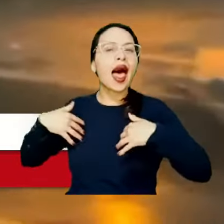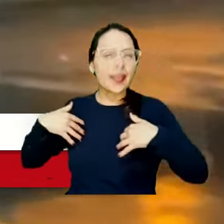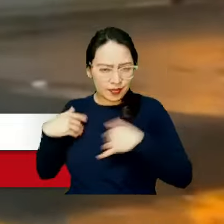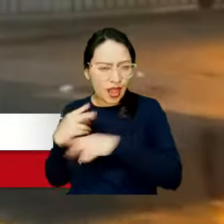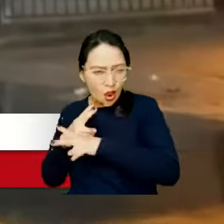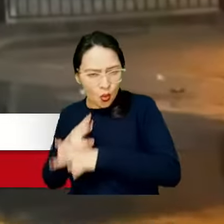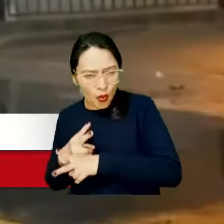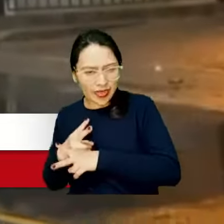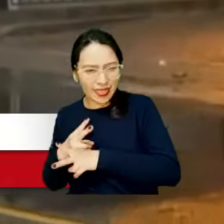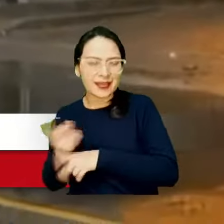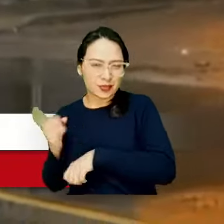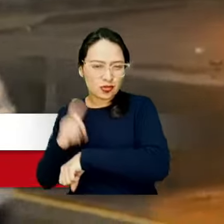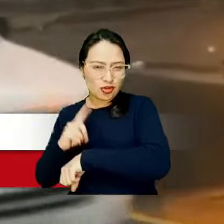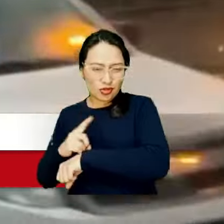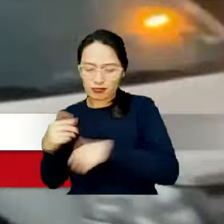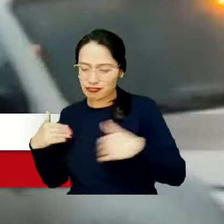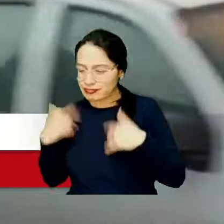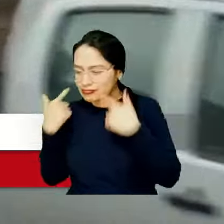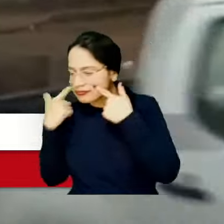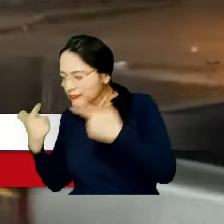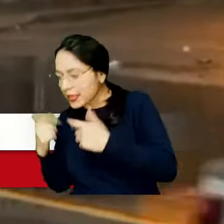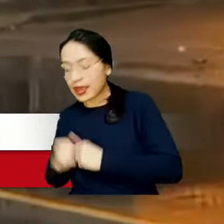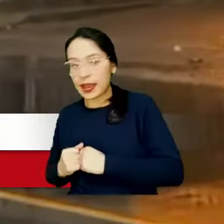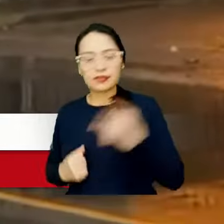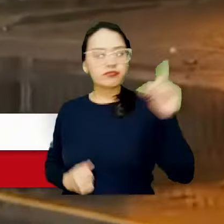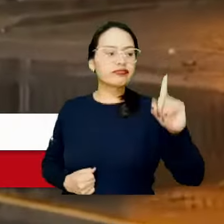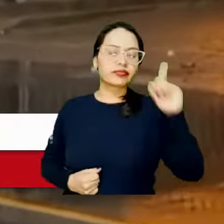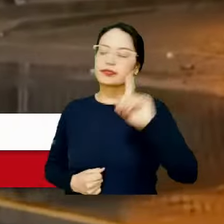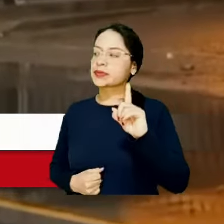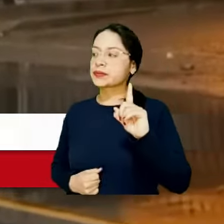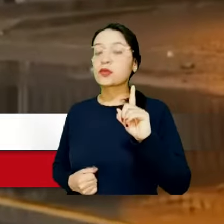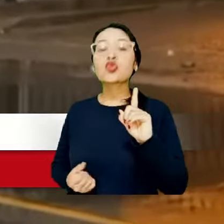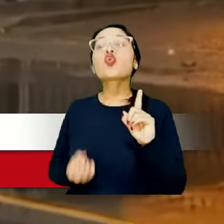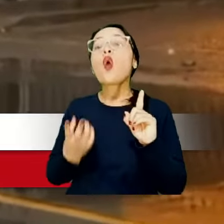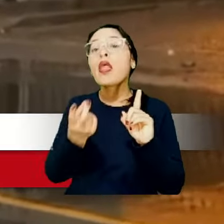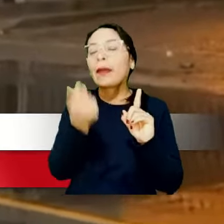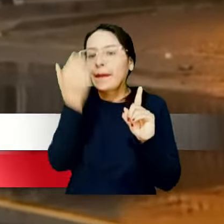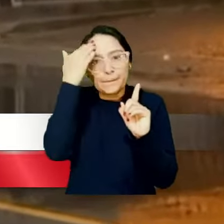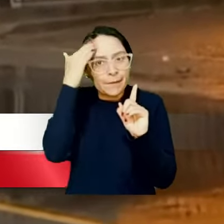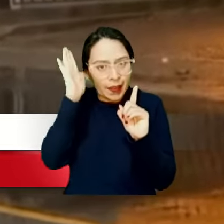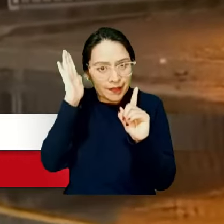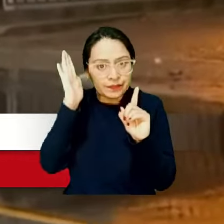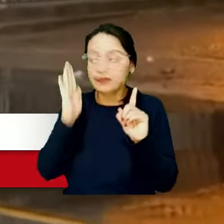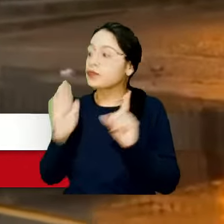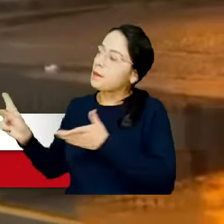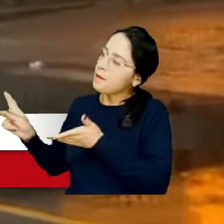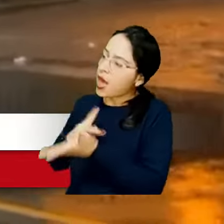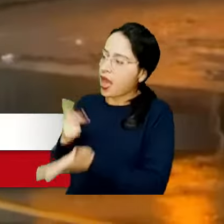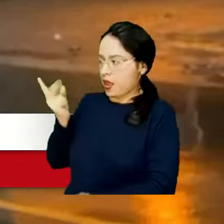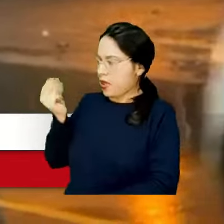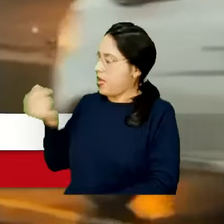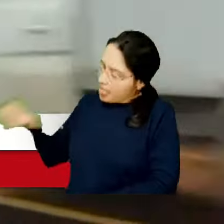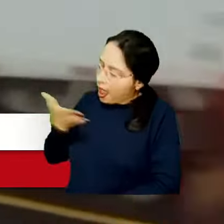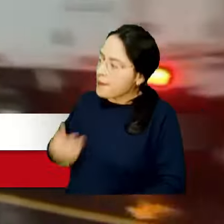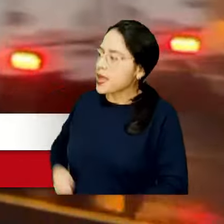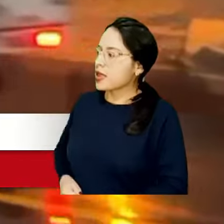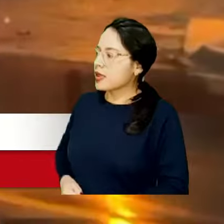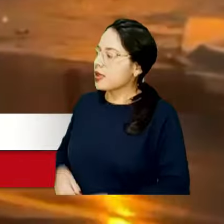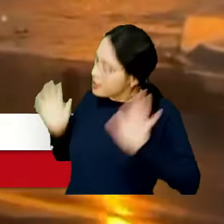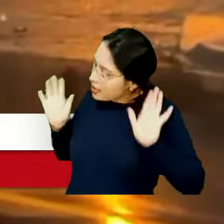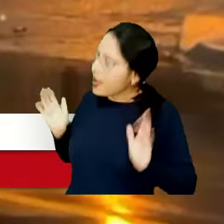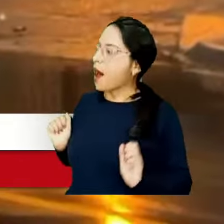un vacunador a pedirle plata a la señora, a pedirle no sé cuánto dinero, pero le pidió dinero. Entonces sale de ahí el hijo